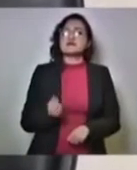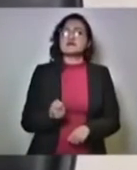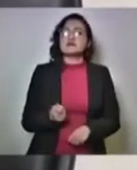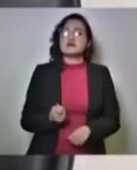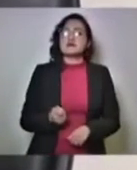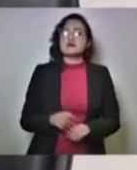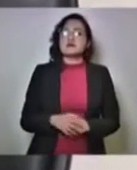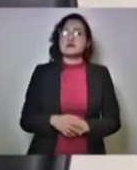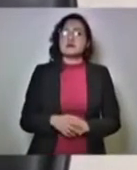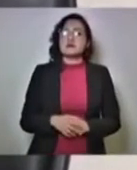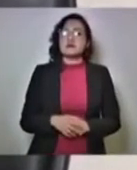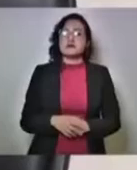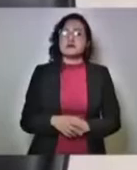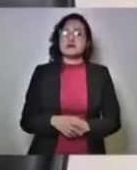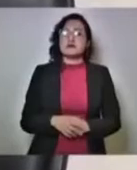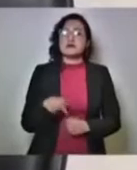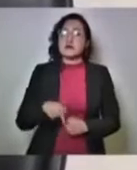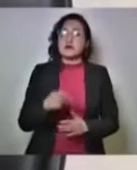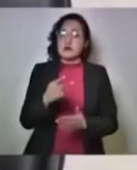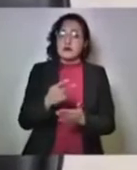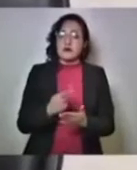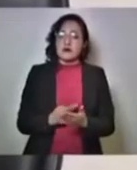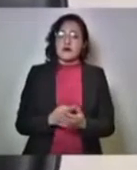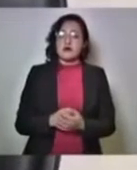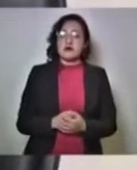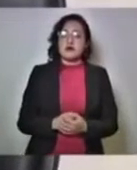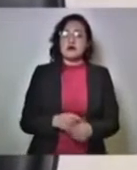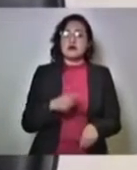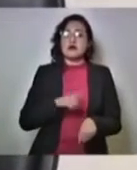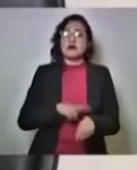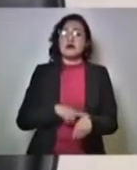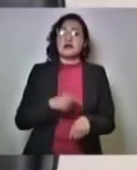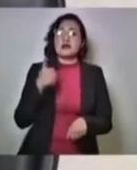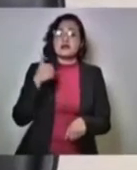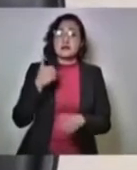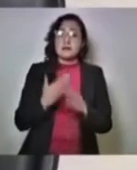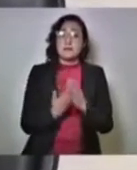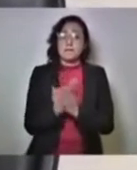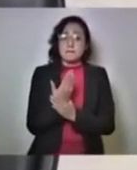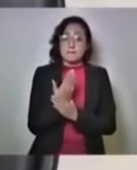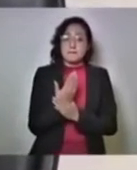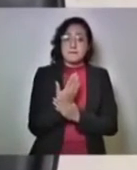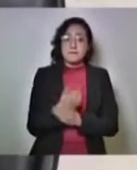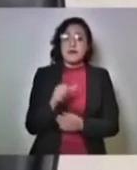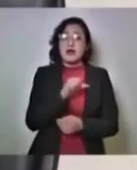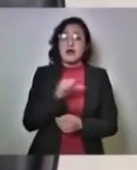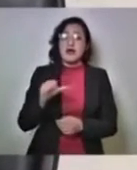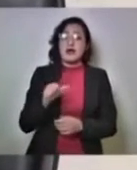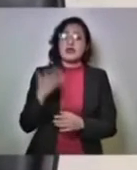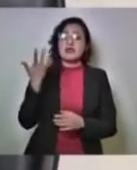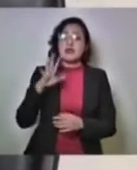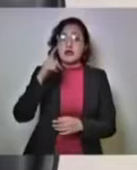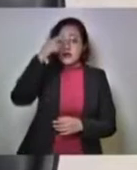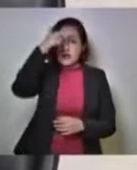el horario de aplicación de este programa será de las 6 de la mañana a las 10 de